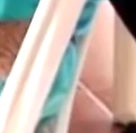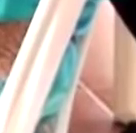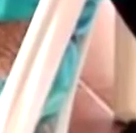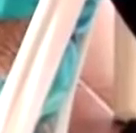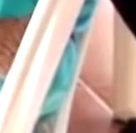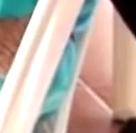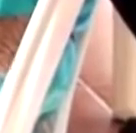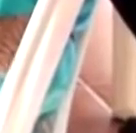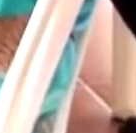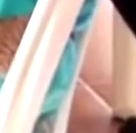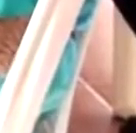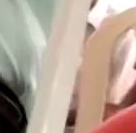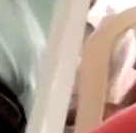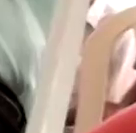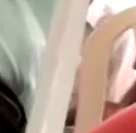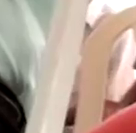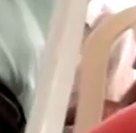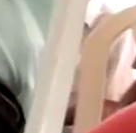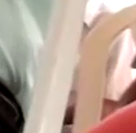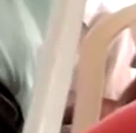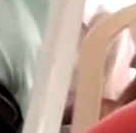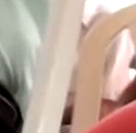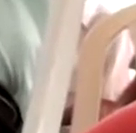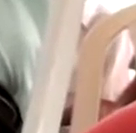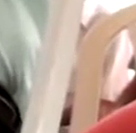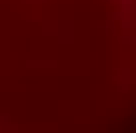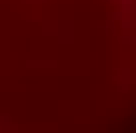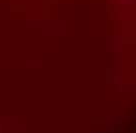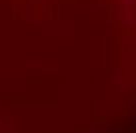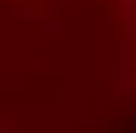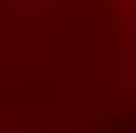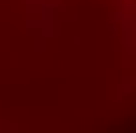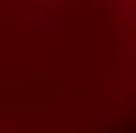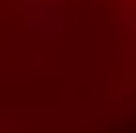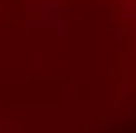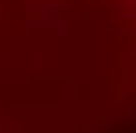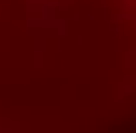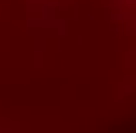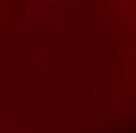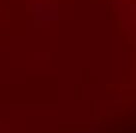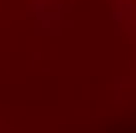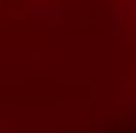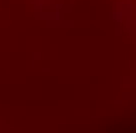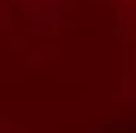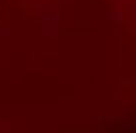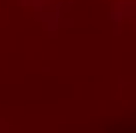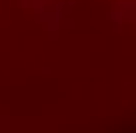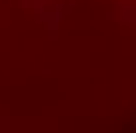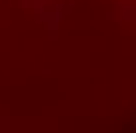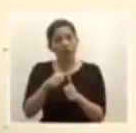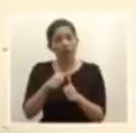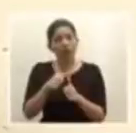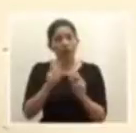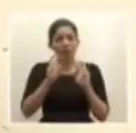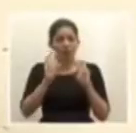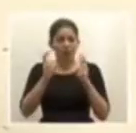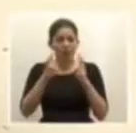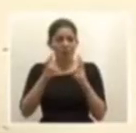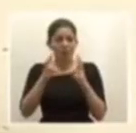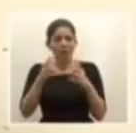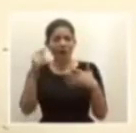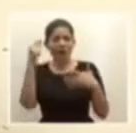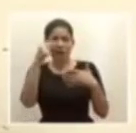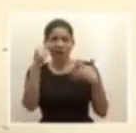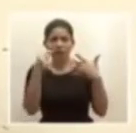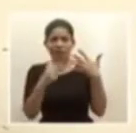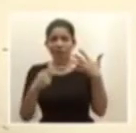18 personas son costarricenses, 4 extranjeros y 1 se encuentra en investigación. Esto de los factores de riesgo, que